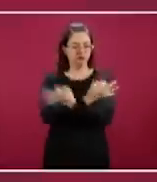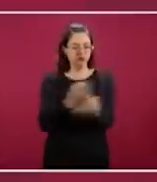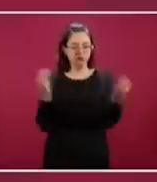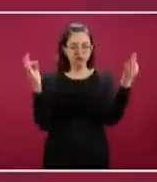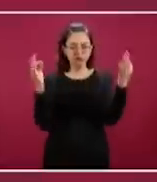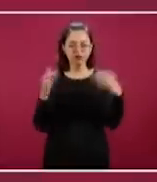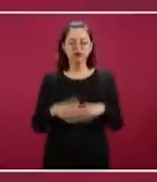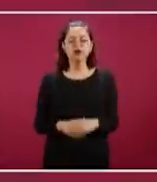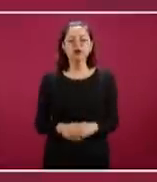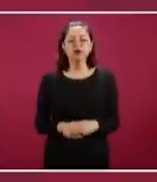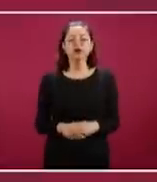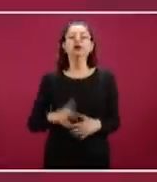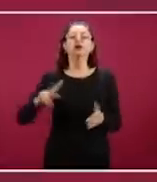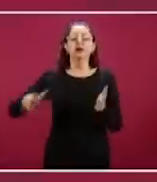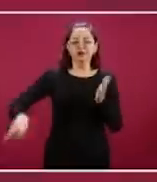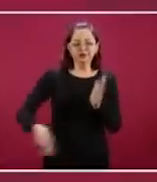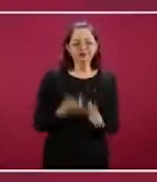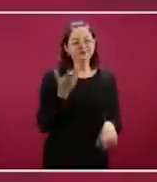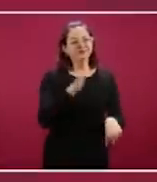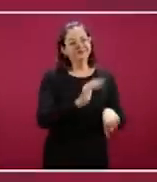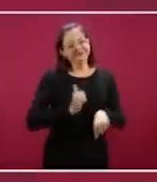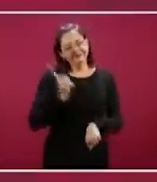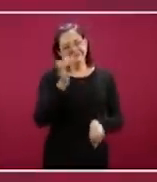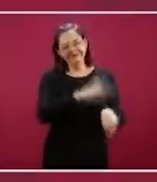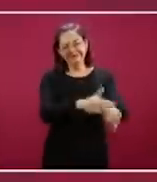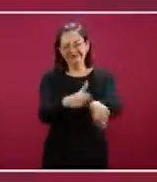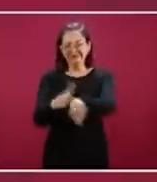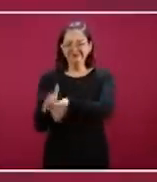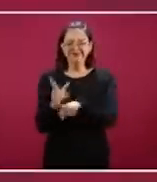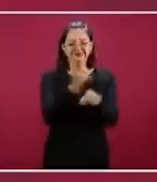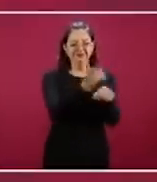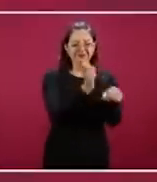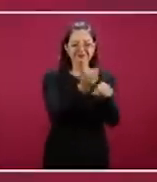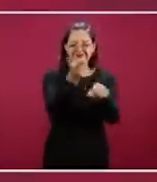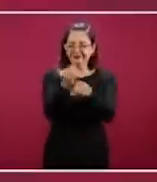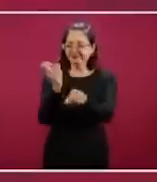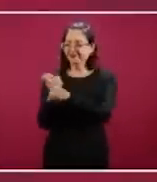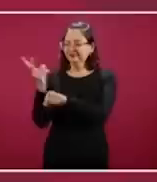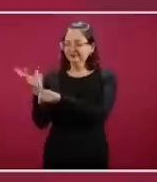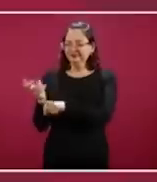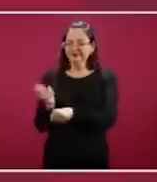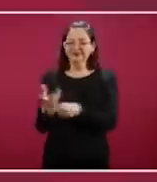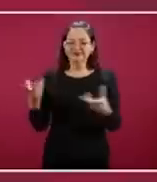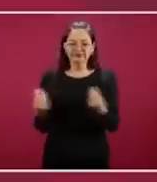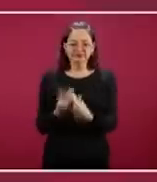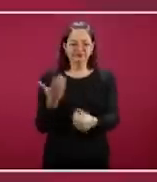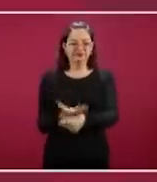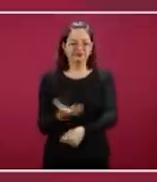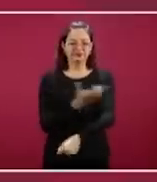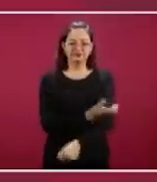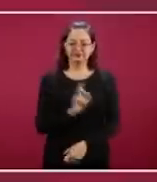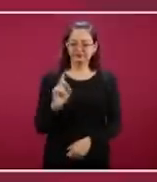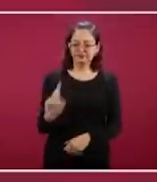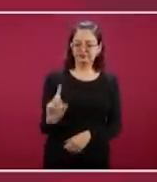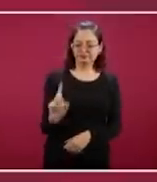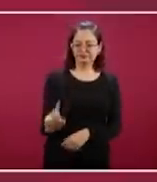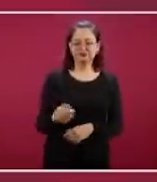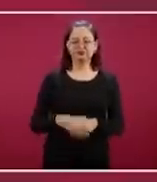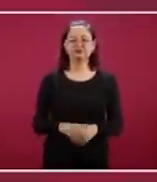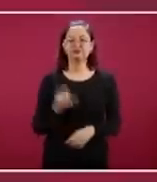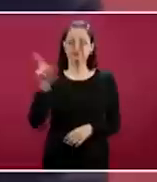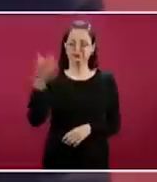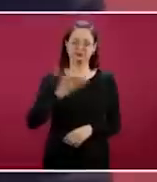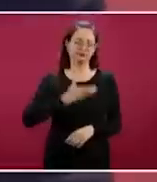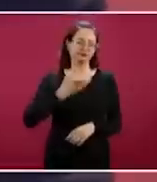para volver a invitar a que nos acompañen el domingo en el